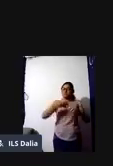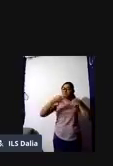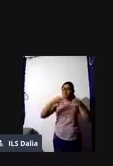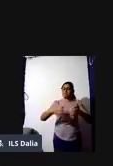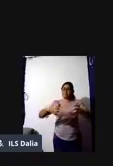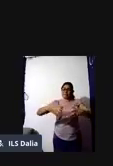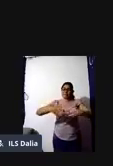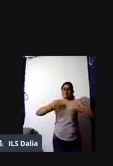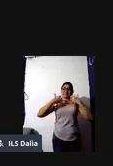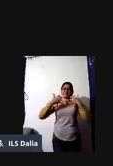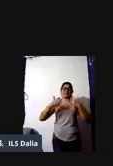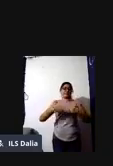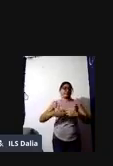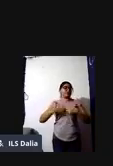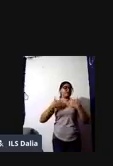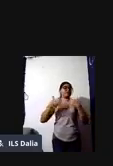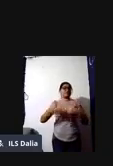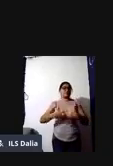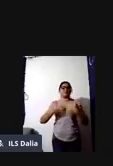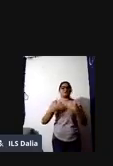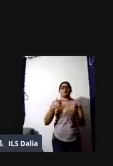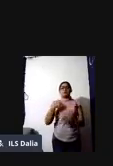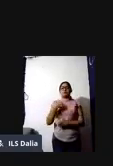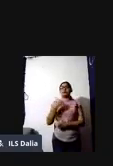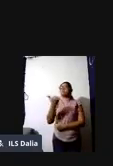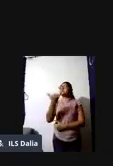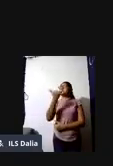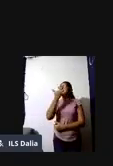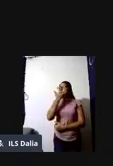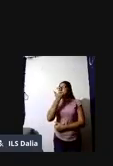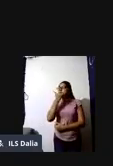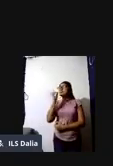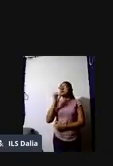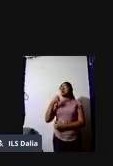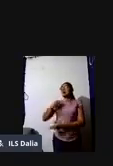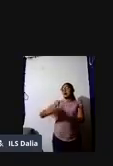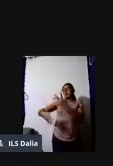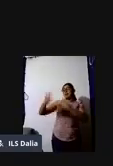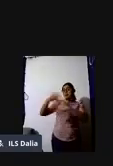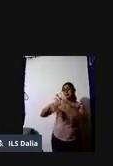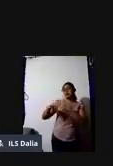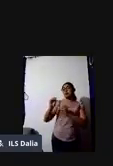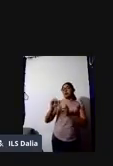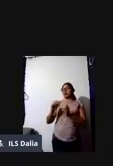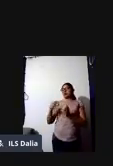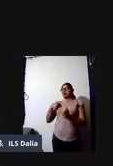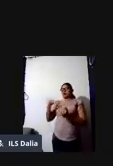irritable. Y me disculpo si dije o hice tal cosa.